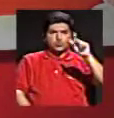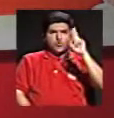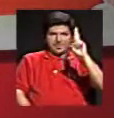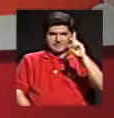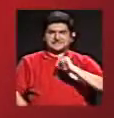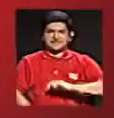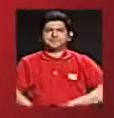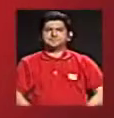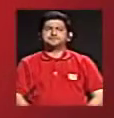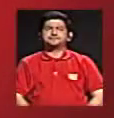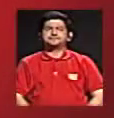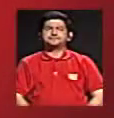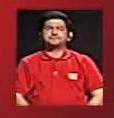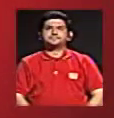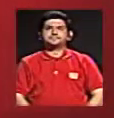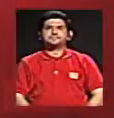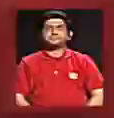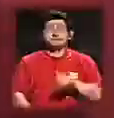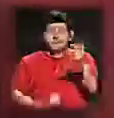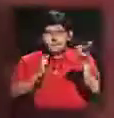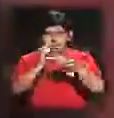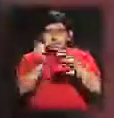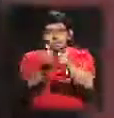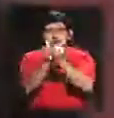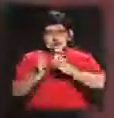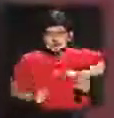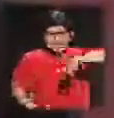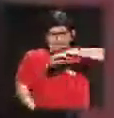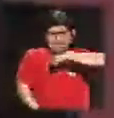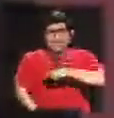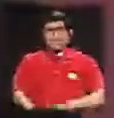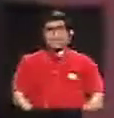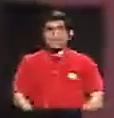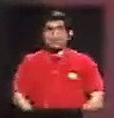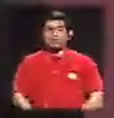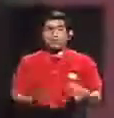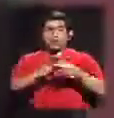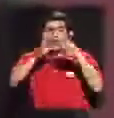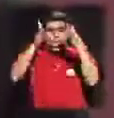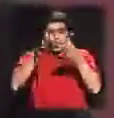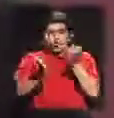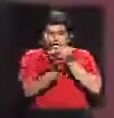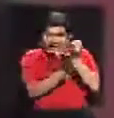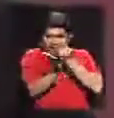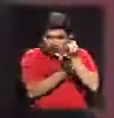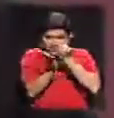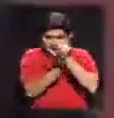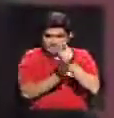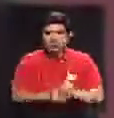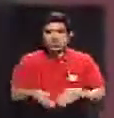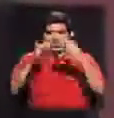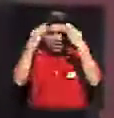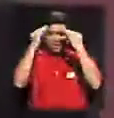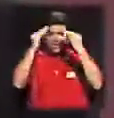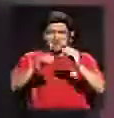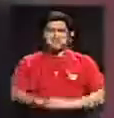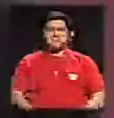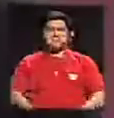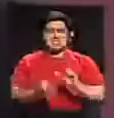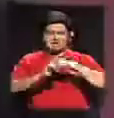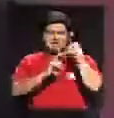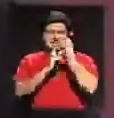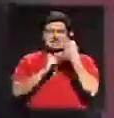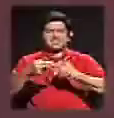Ripstein. En esta ocasión nos acompaña el coordinador de investigación del informe del Estado de la